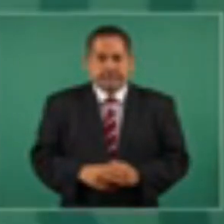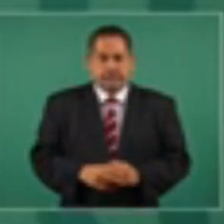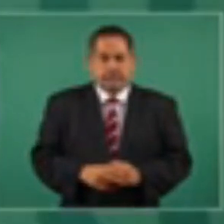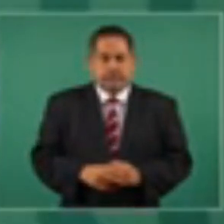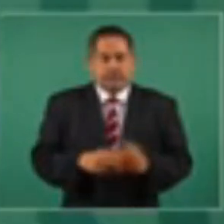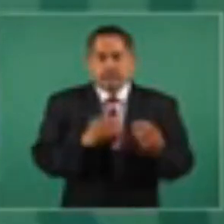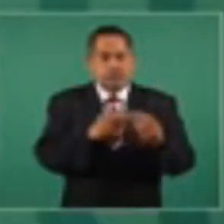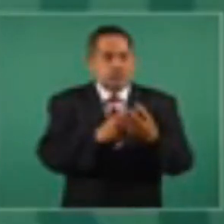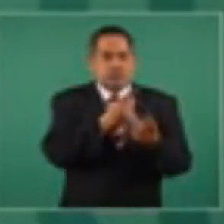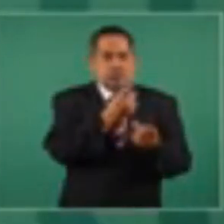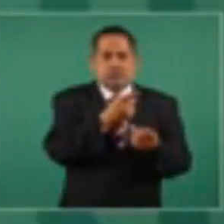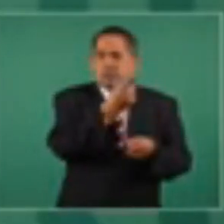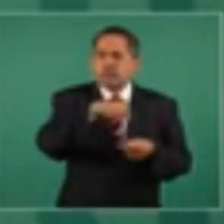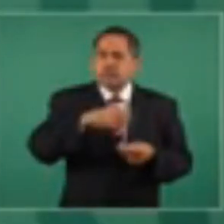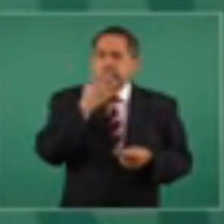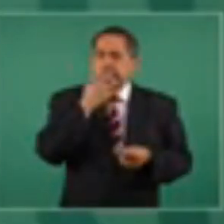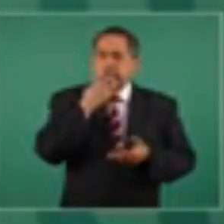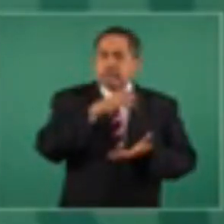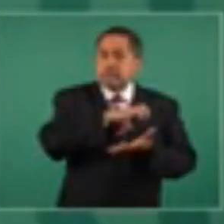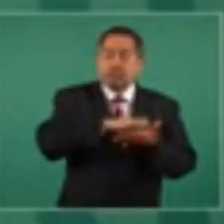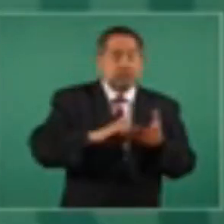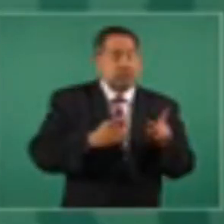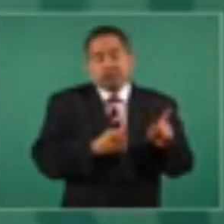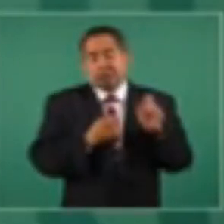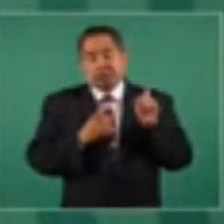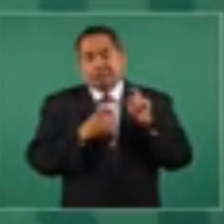Era usurero.